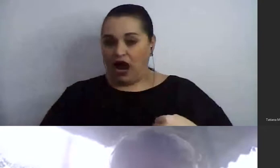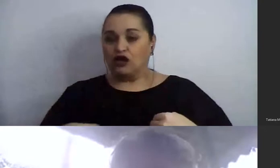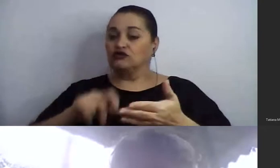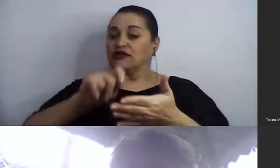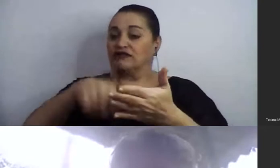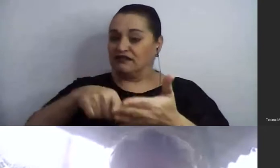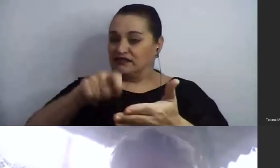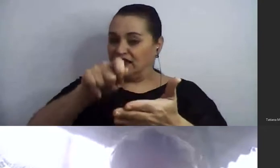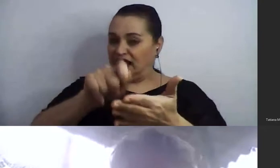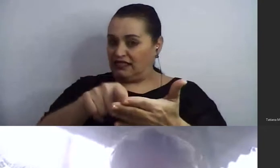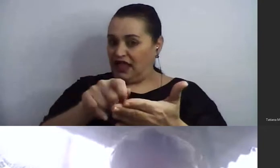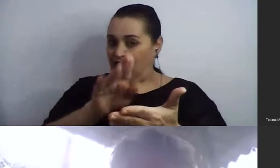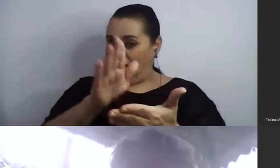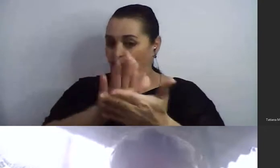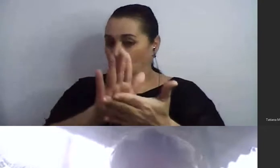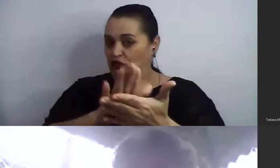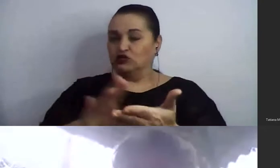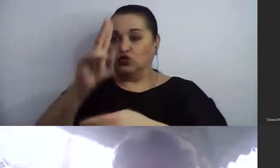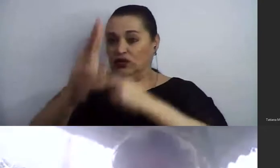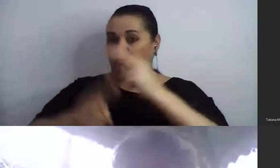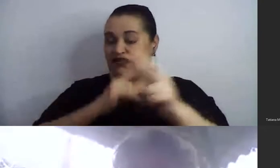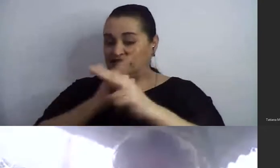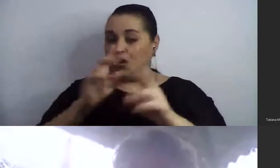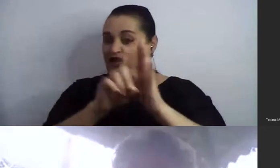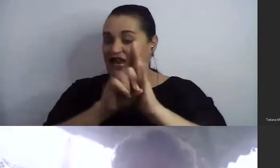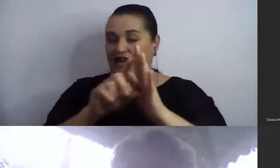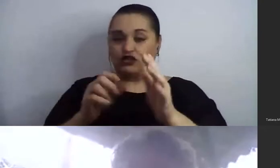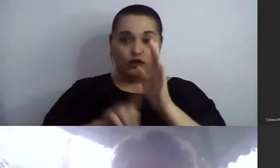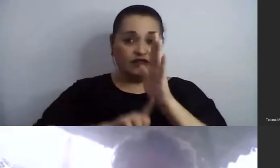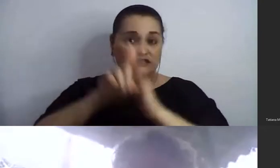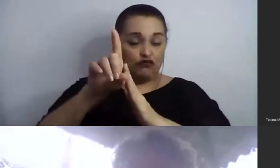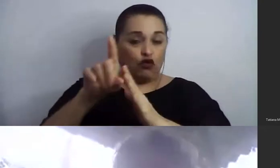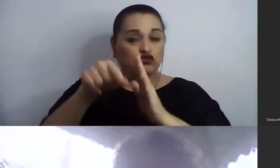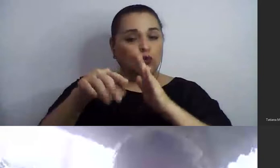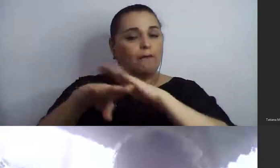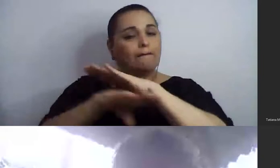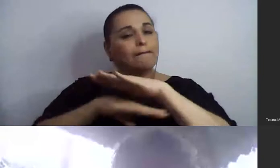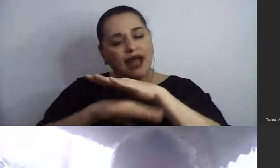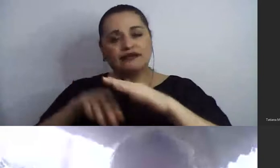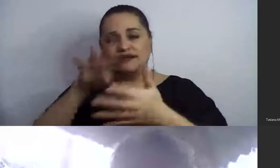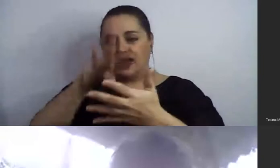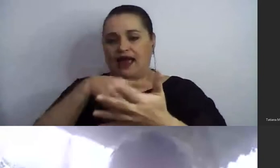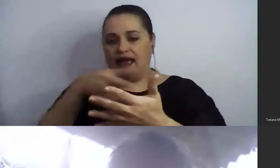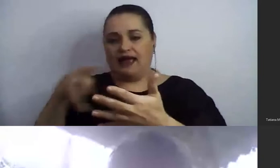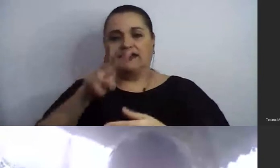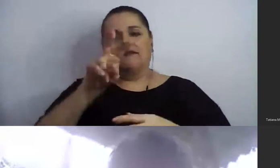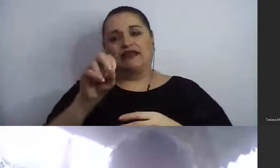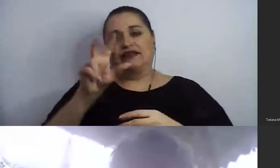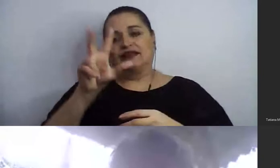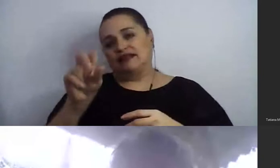internacionales en la materia como la declaración sobre el derecho al desarrollo son la base de la agenda 2030 los compromisos